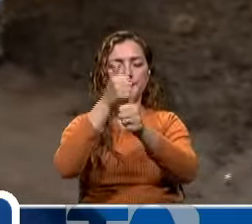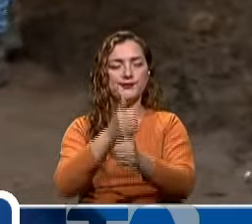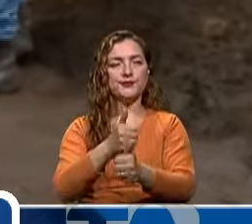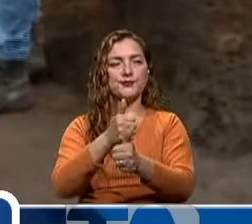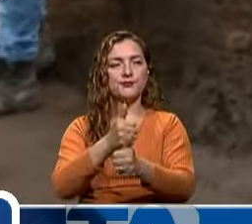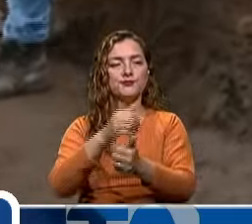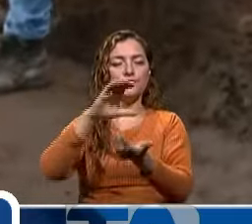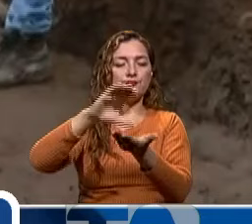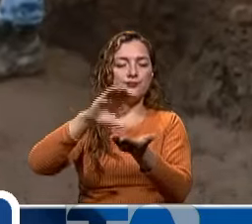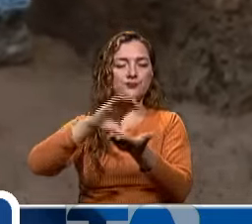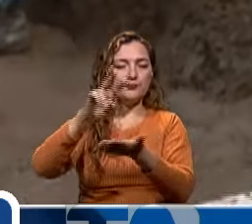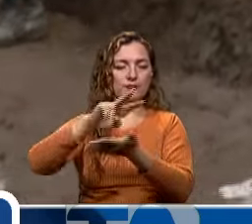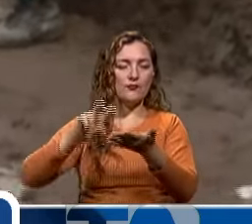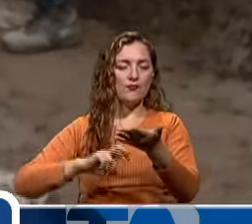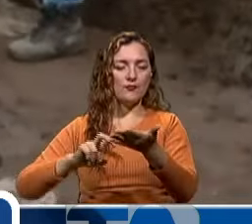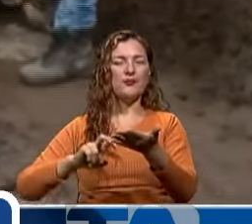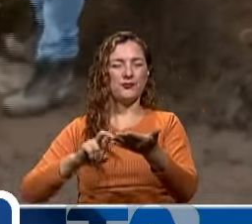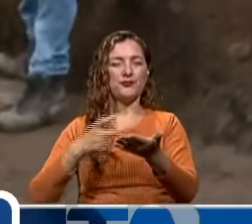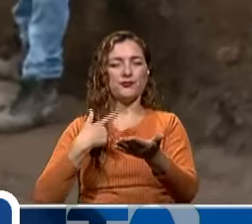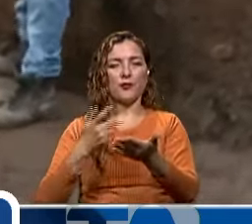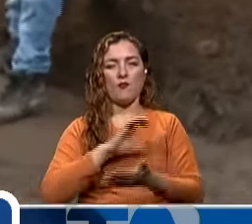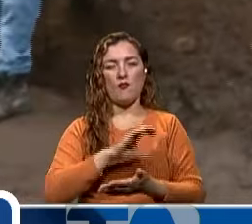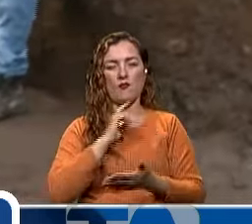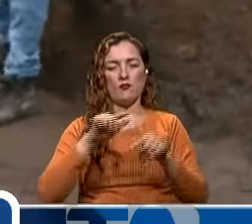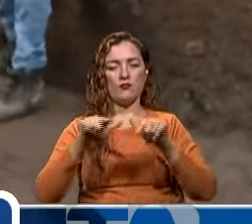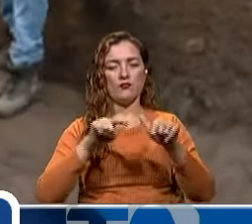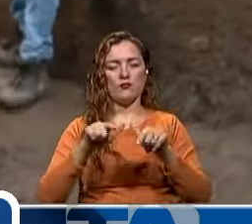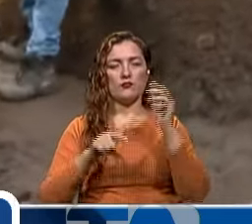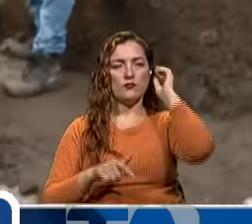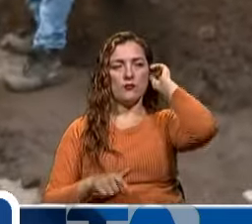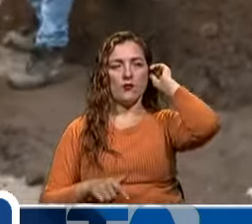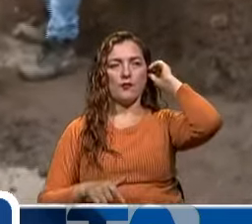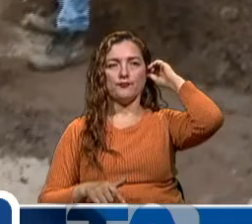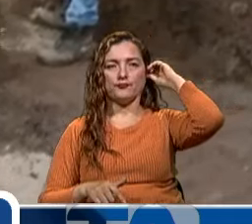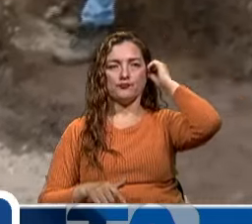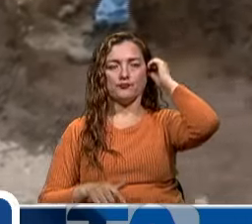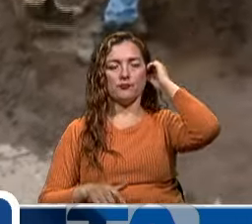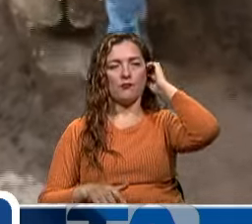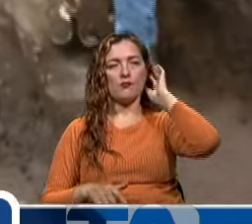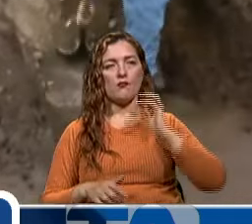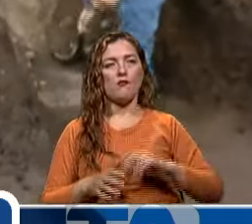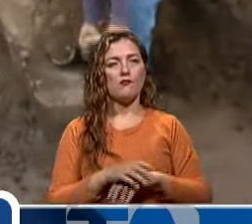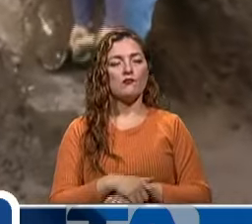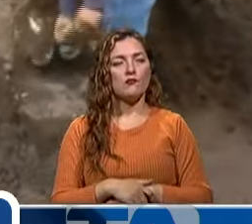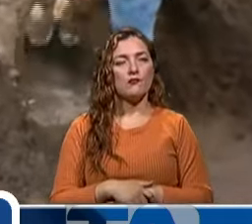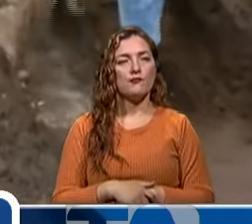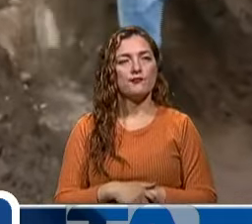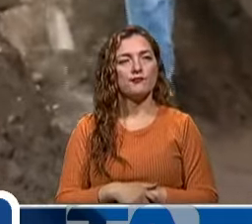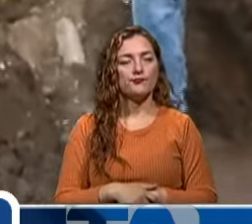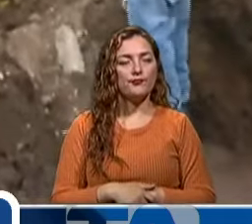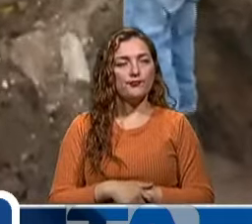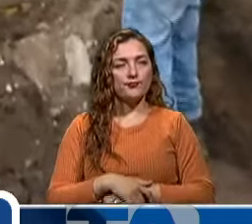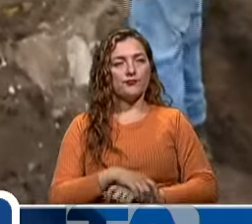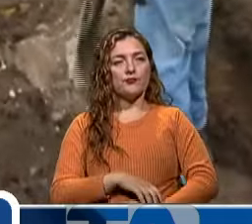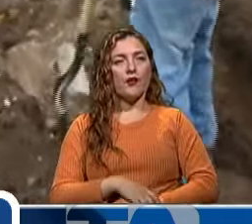cerquita del Centro Convenciones Metropolitano. ¿A qué responden estos trabajos? No, le reitero en la consulta, porque a propósito